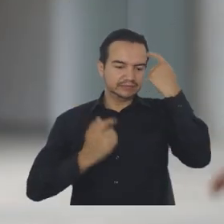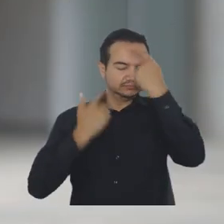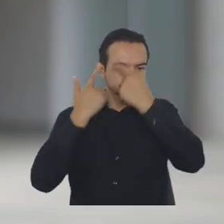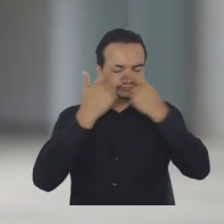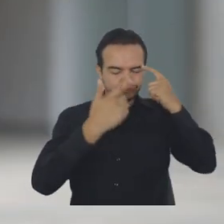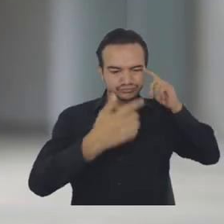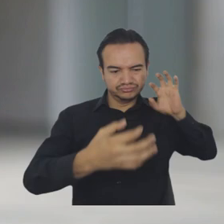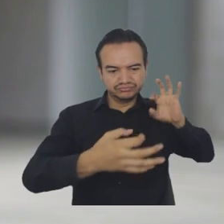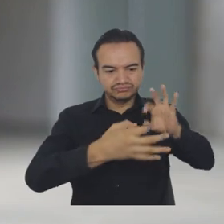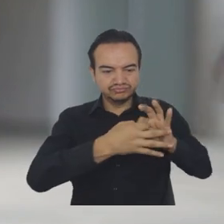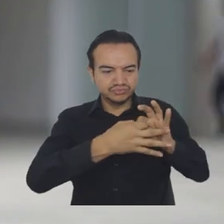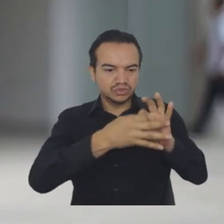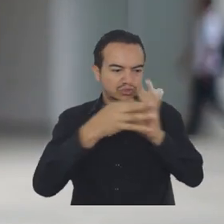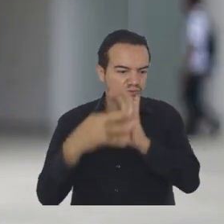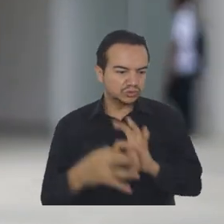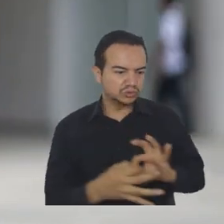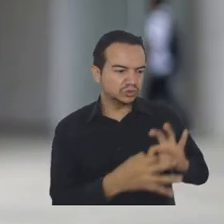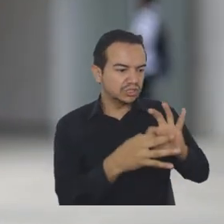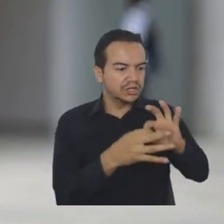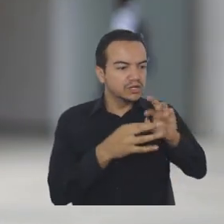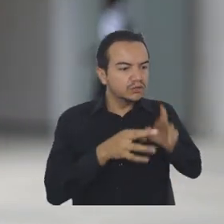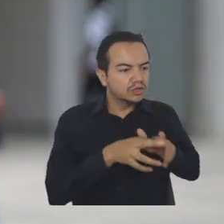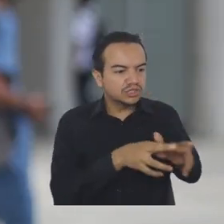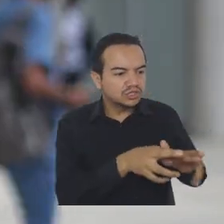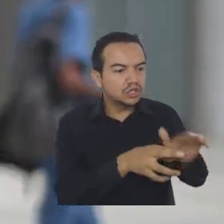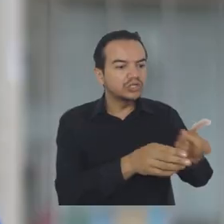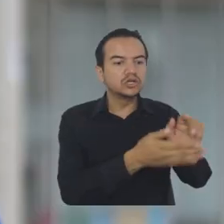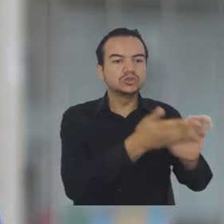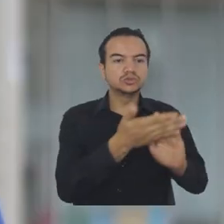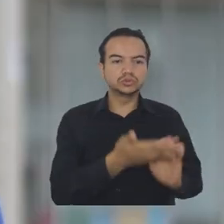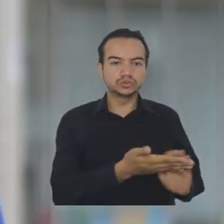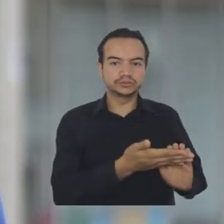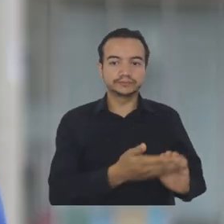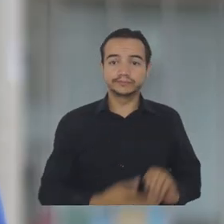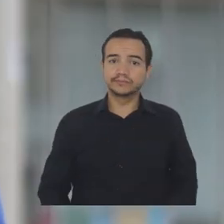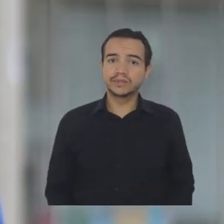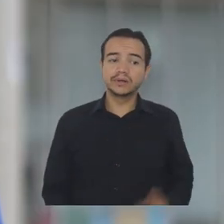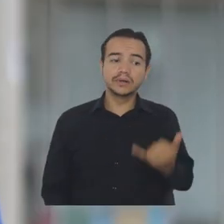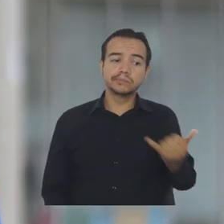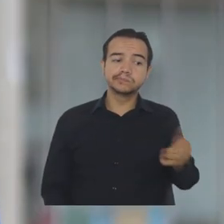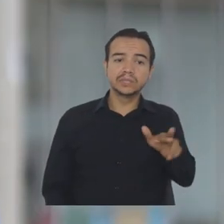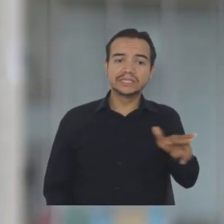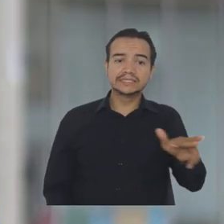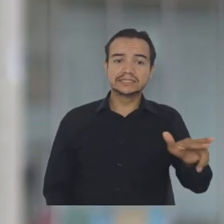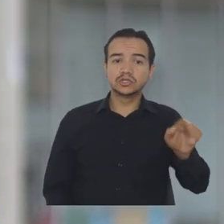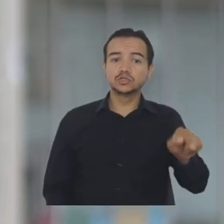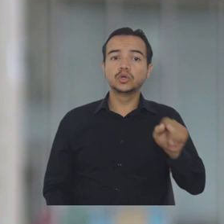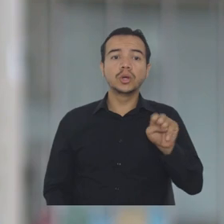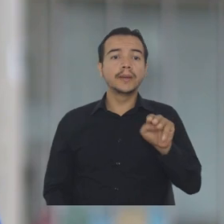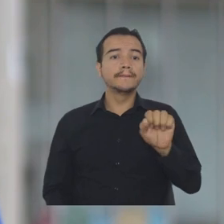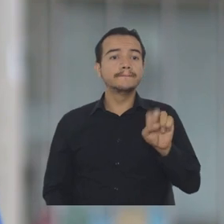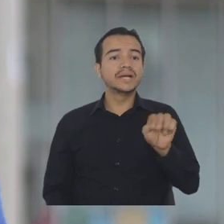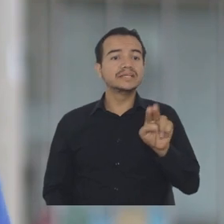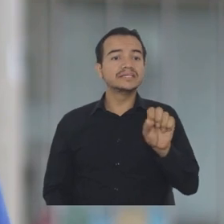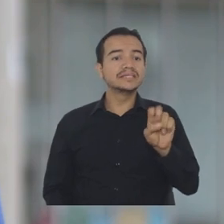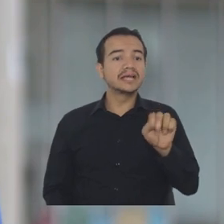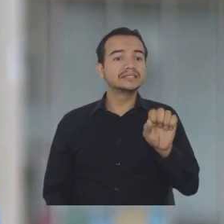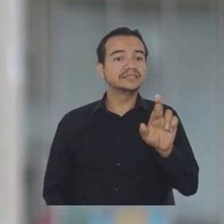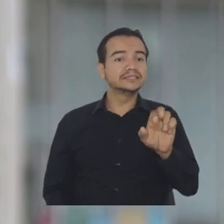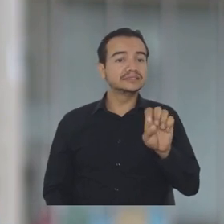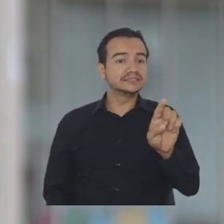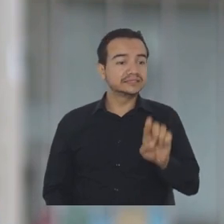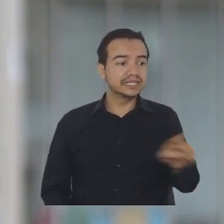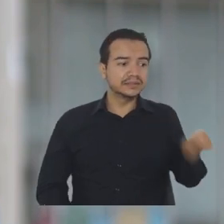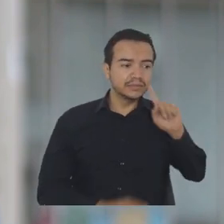integradora, pero también promoviendo la gestión integral de los recursos hídricos. El estado en que se encuentra el río Manzanares, las posibilidades que tiene el